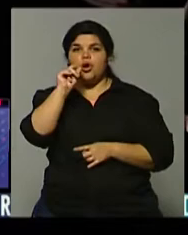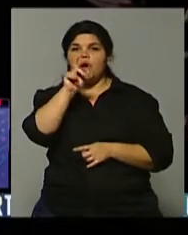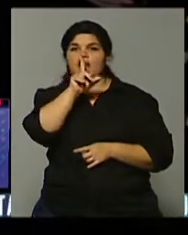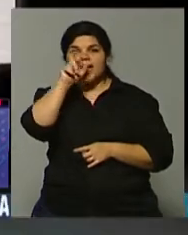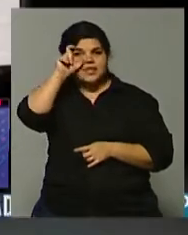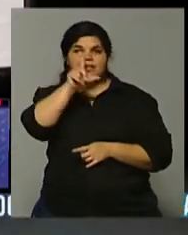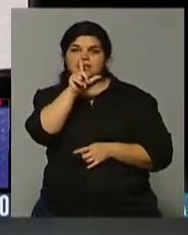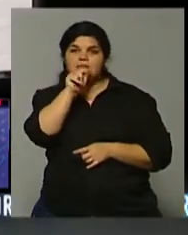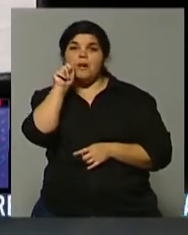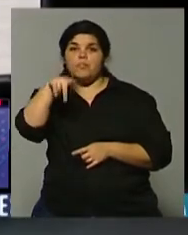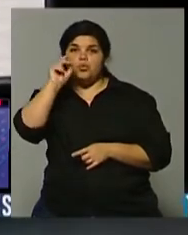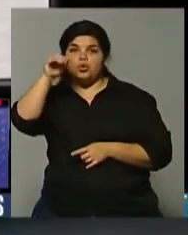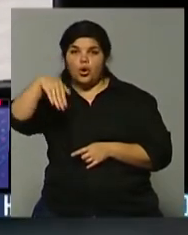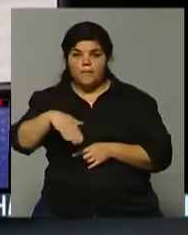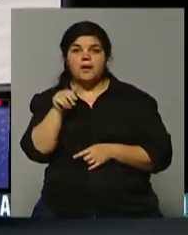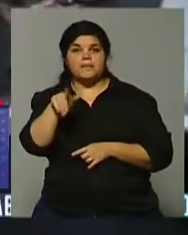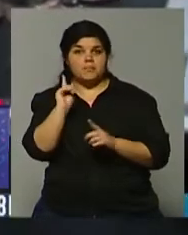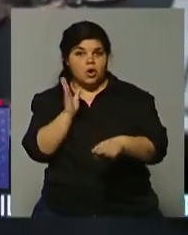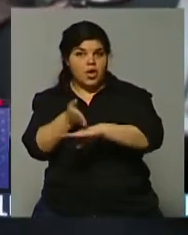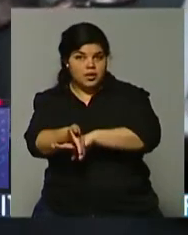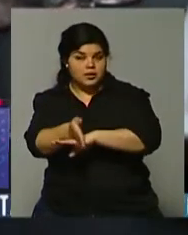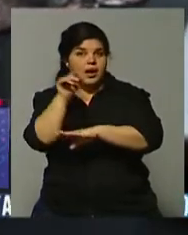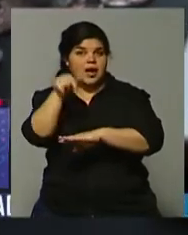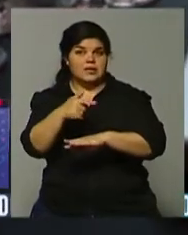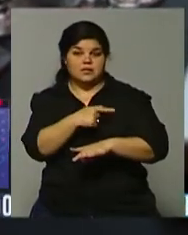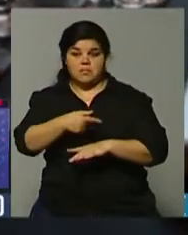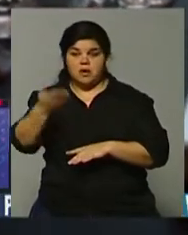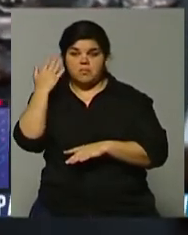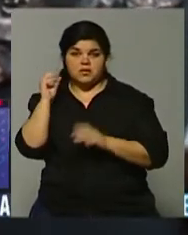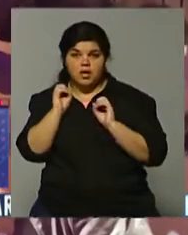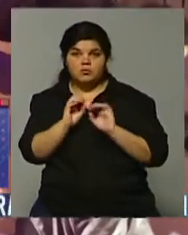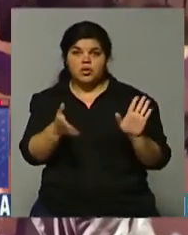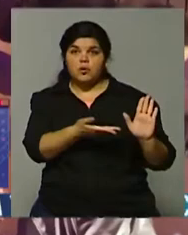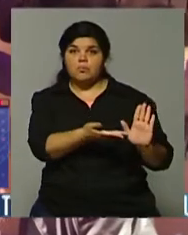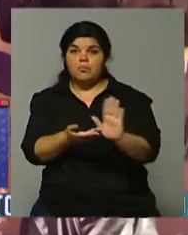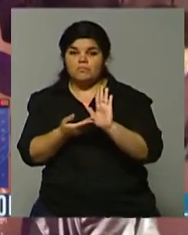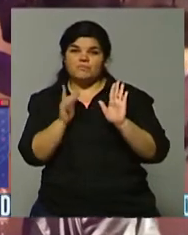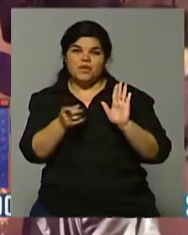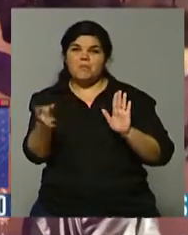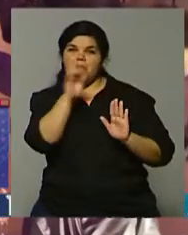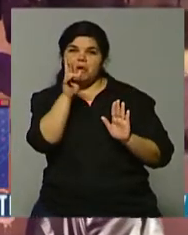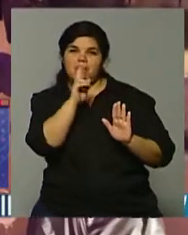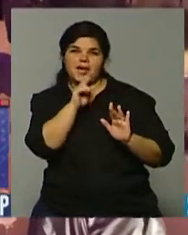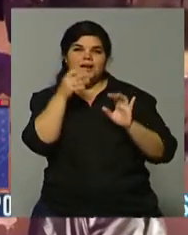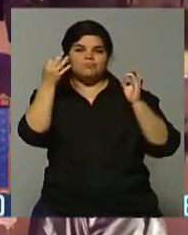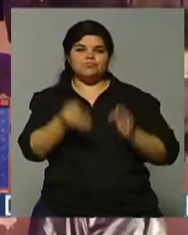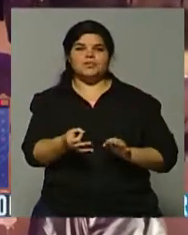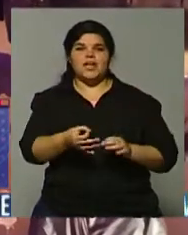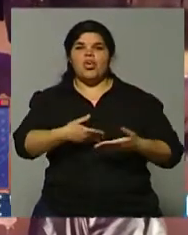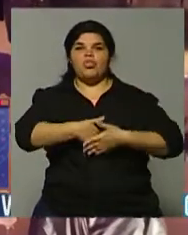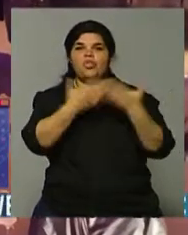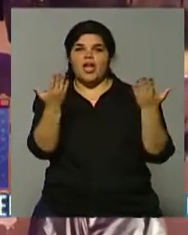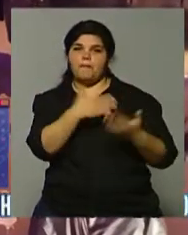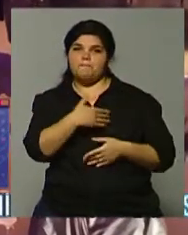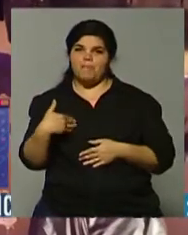violeta.com, y digamos, lo bueno es que se lanzó la semana pasada y digamos, para ustedes, para las mujeres, bueno, Día de la Madre se lanzó específicamente para eso, no lo